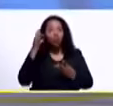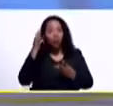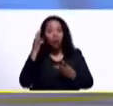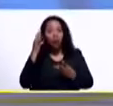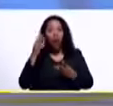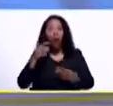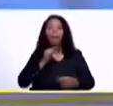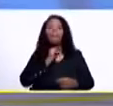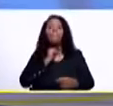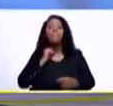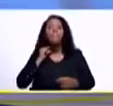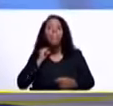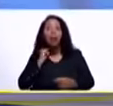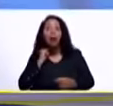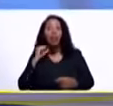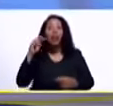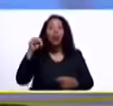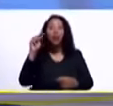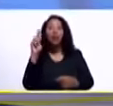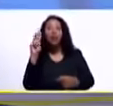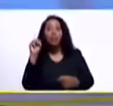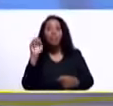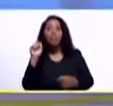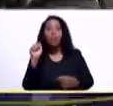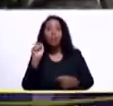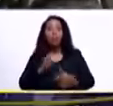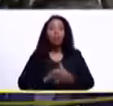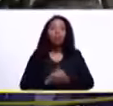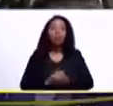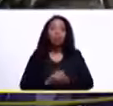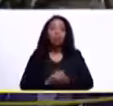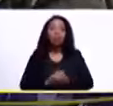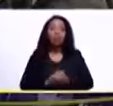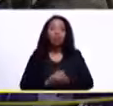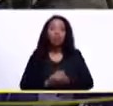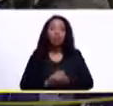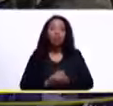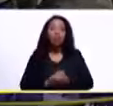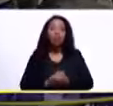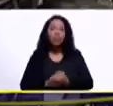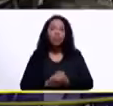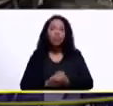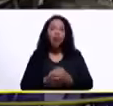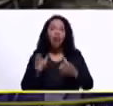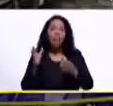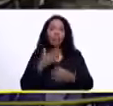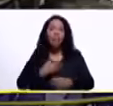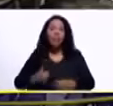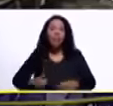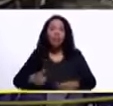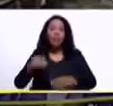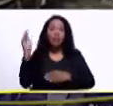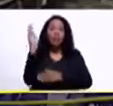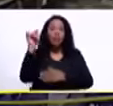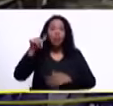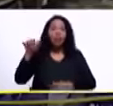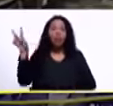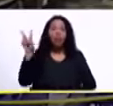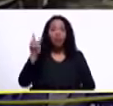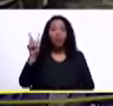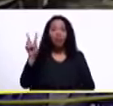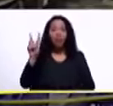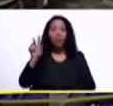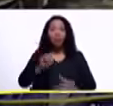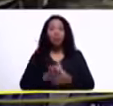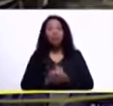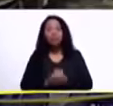padre Numa Molina, siempre presente, de la Conferencia Episcopal de Venezuela, Cáritas